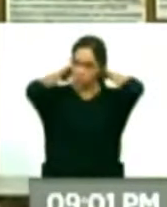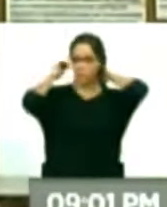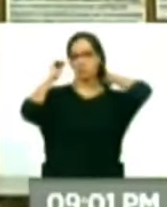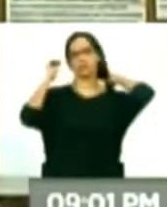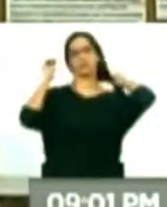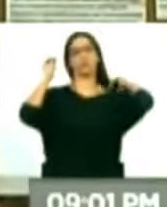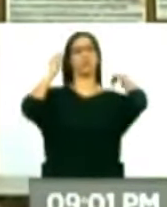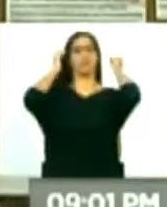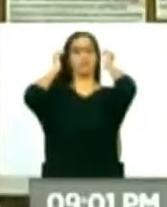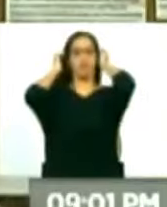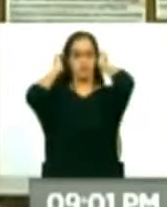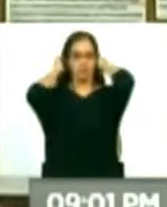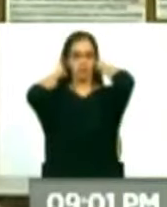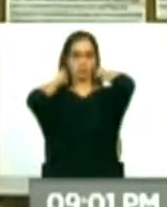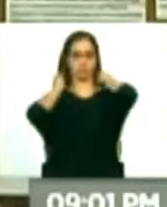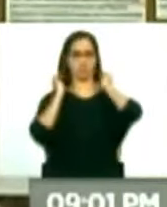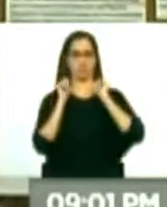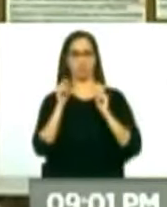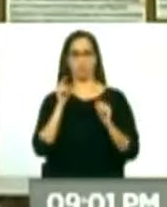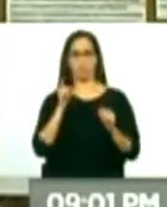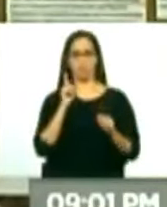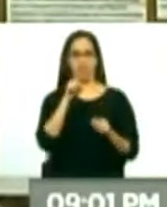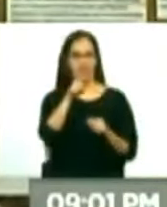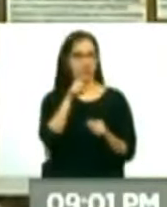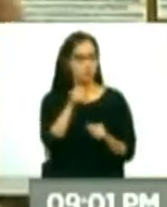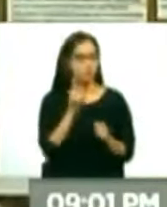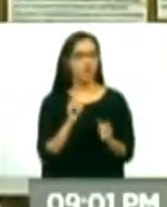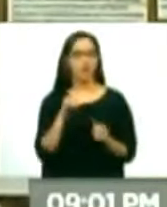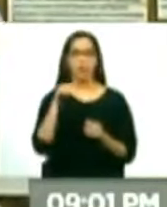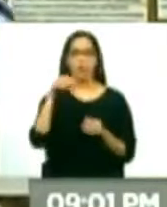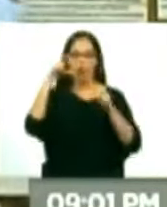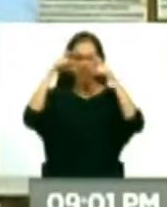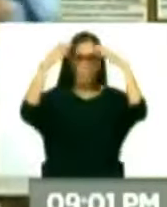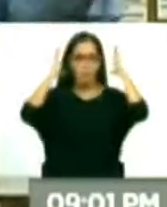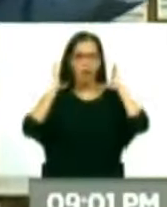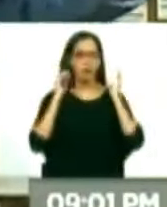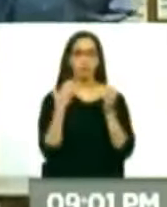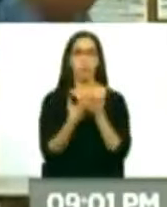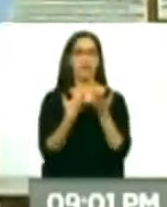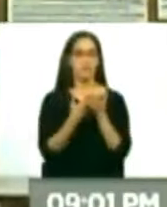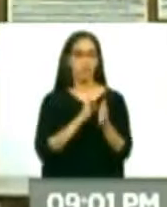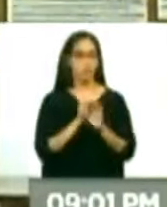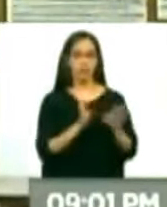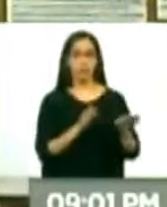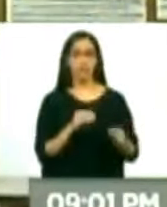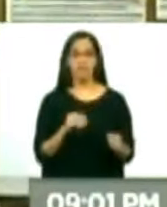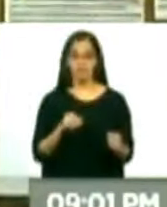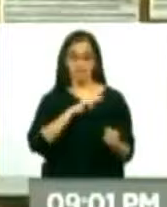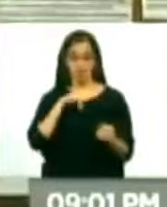usted con Bernabé Gutiérrez, con Ramos Alú. Ese es su partido. Del lado nuestro, cero, cero G.